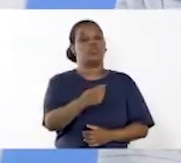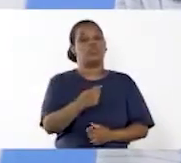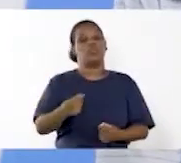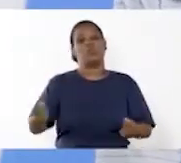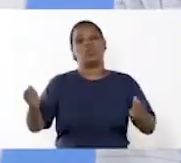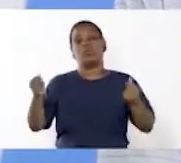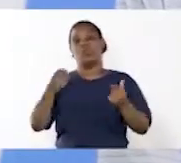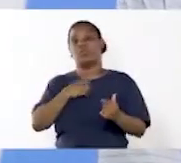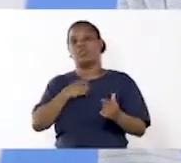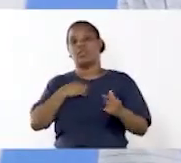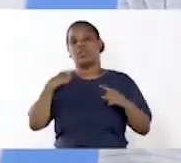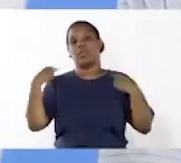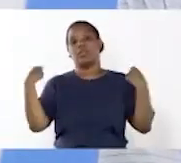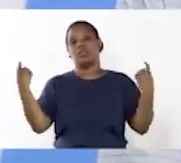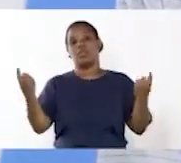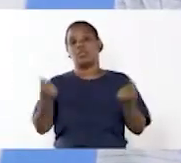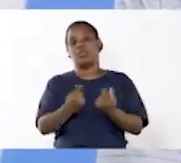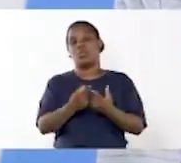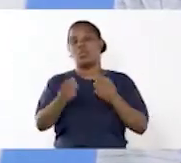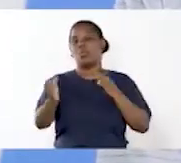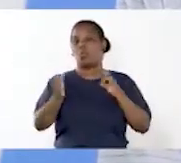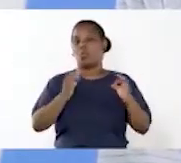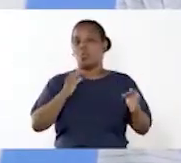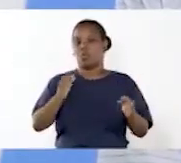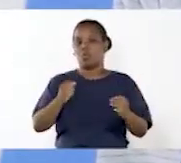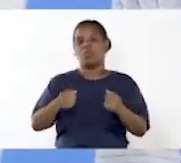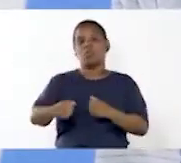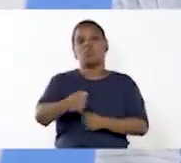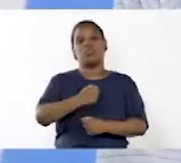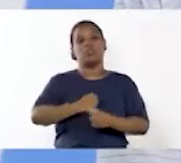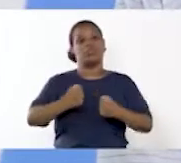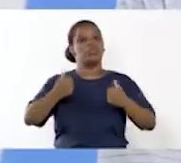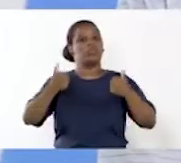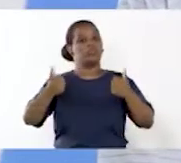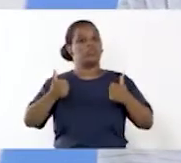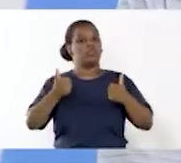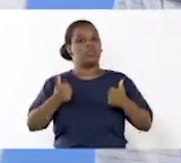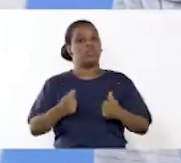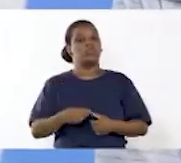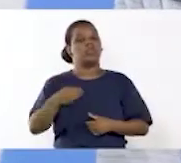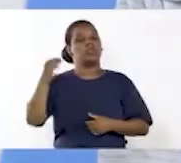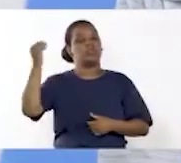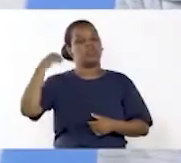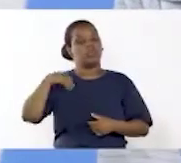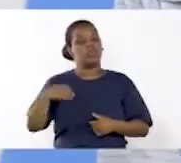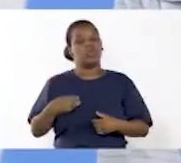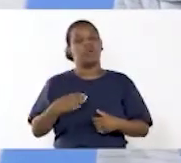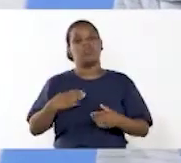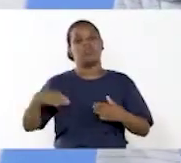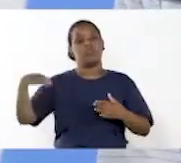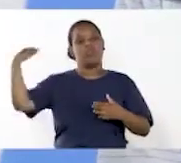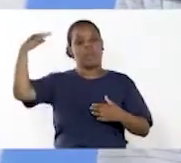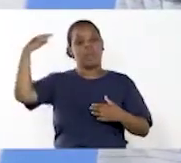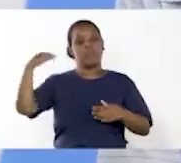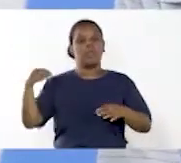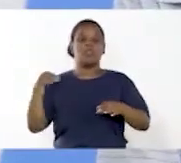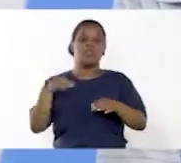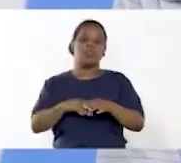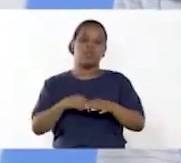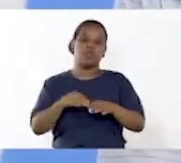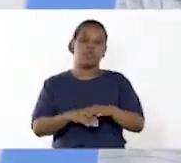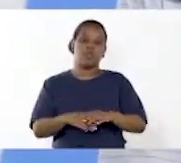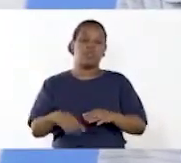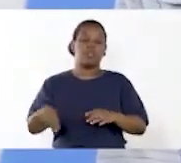lo cuiden, lo usen adecuadamente, sean capaces de ahorrar. Y eso precisamente el